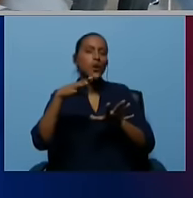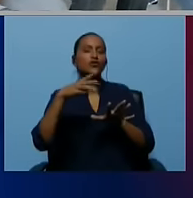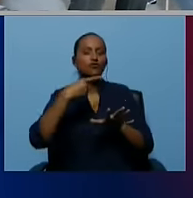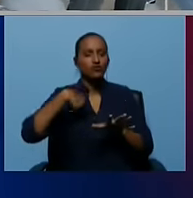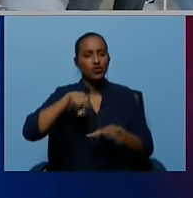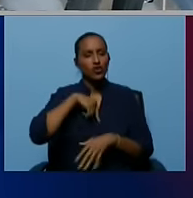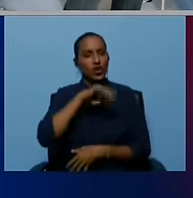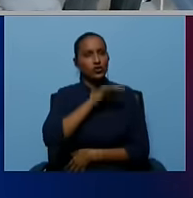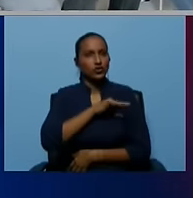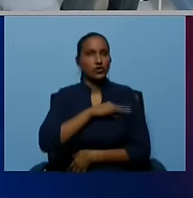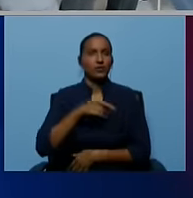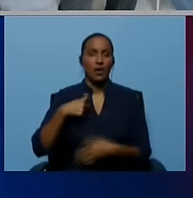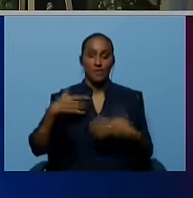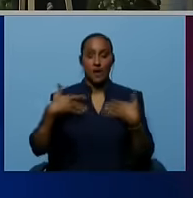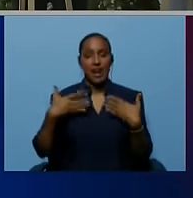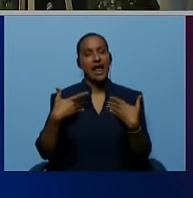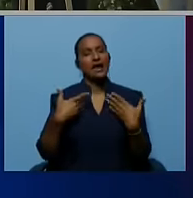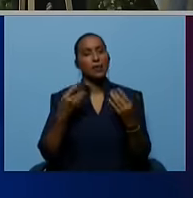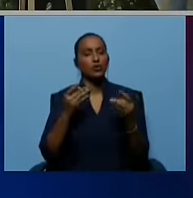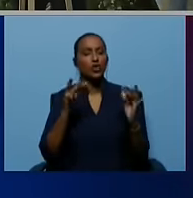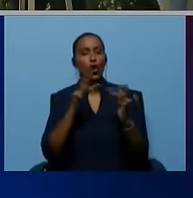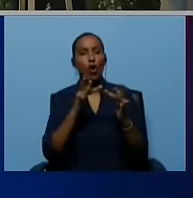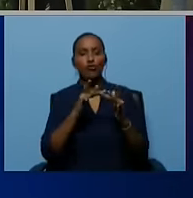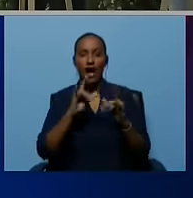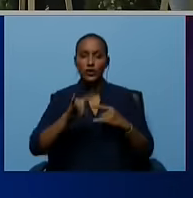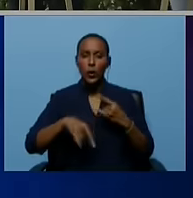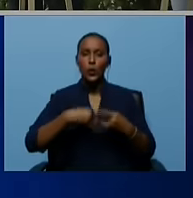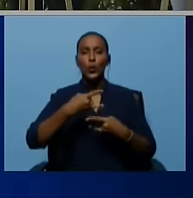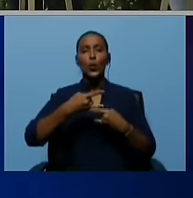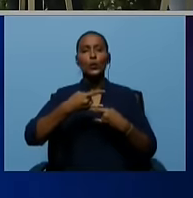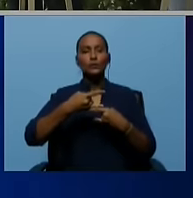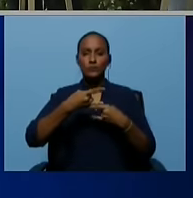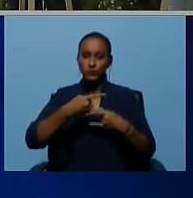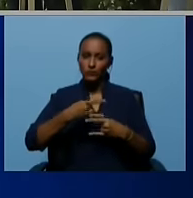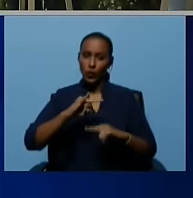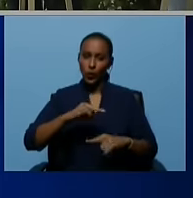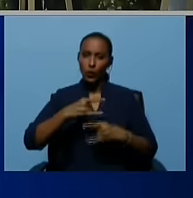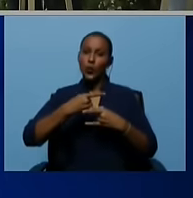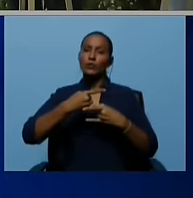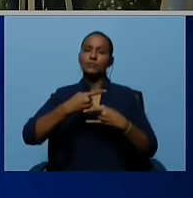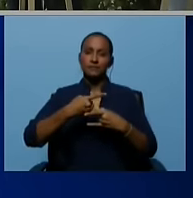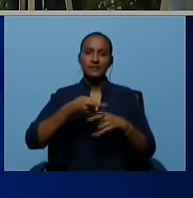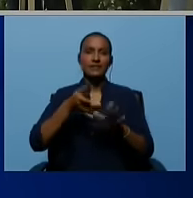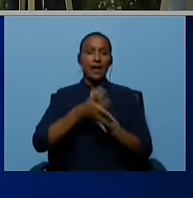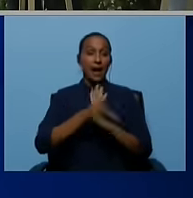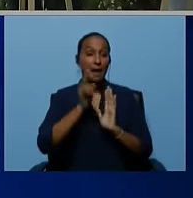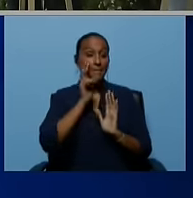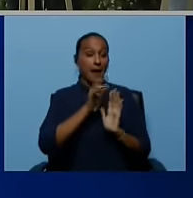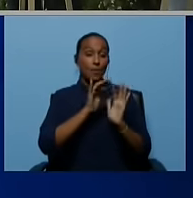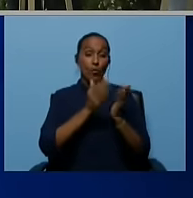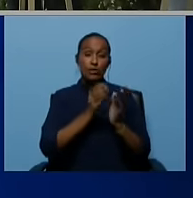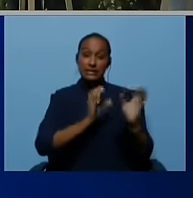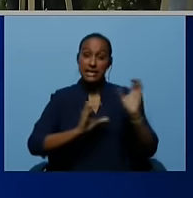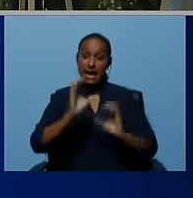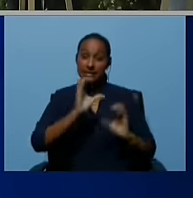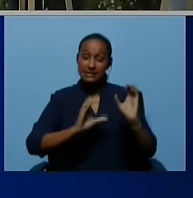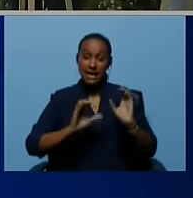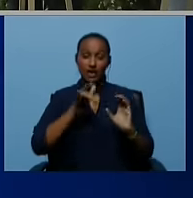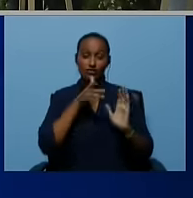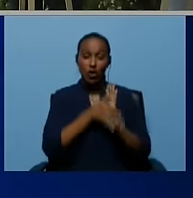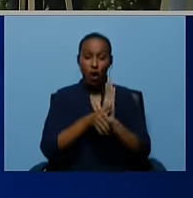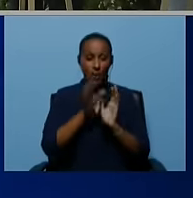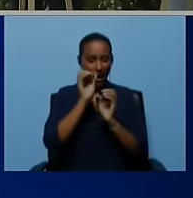alegro mucho de poder hacer este contacto y de que el mundo de la microscopía avance,